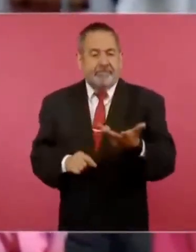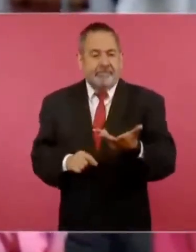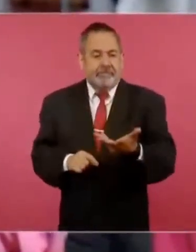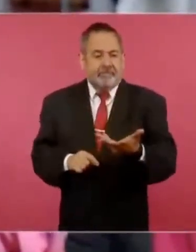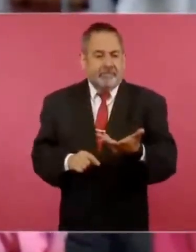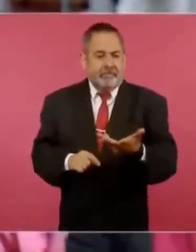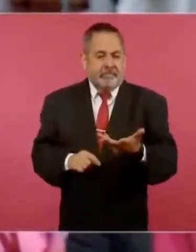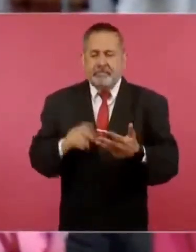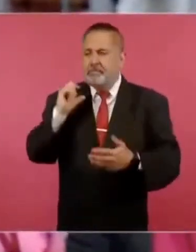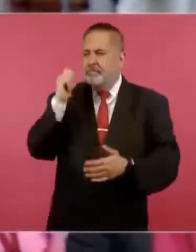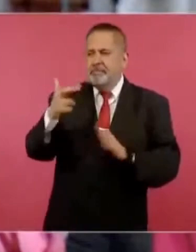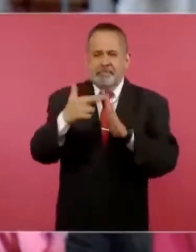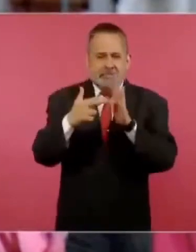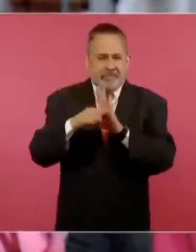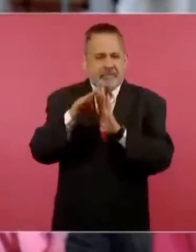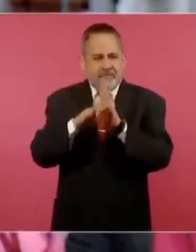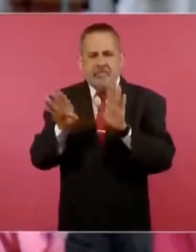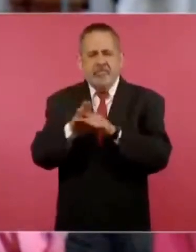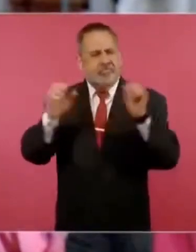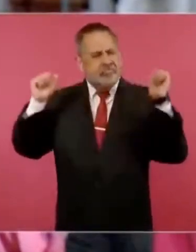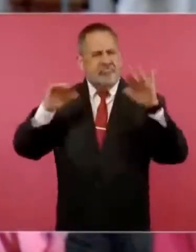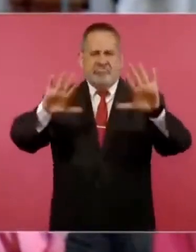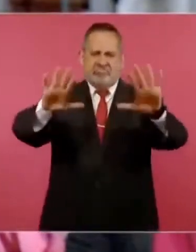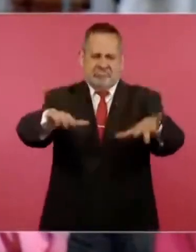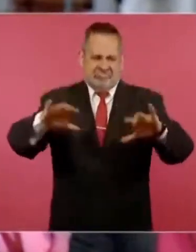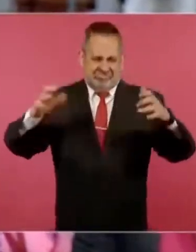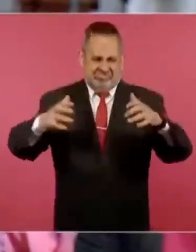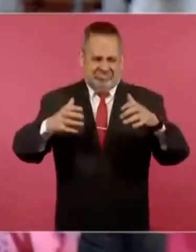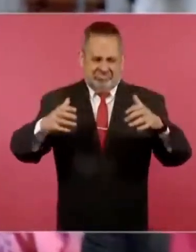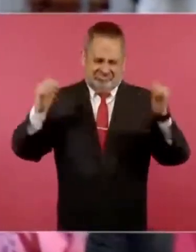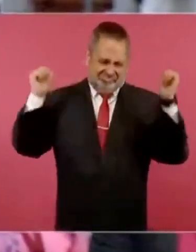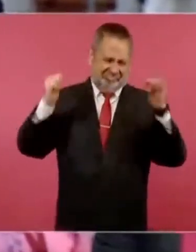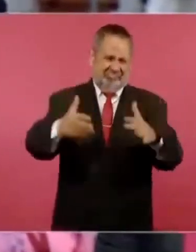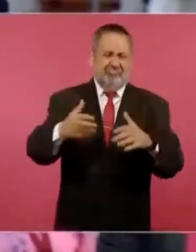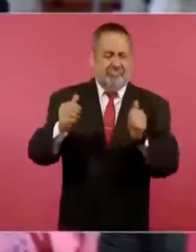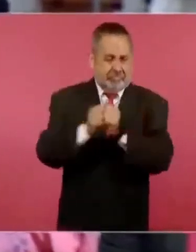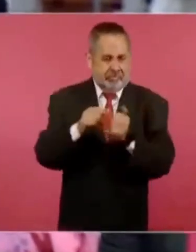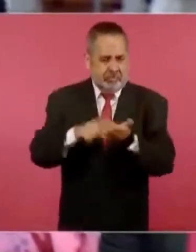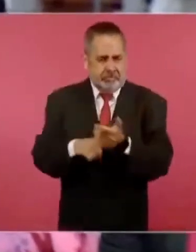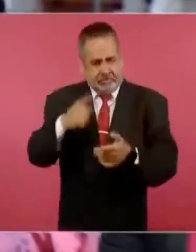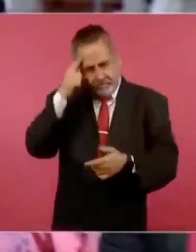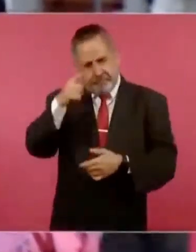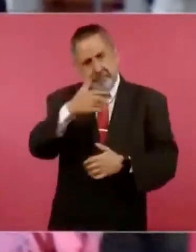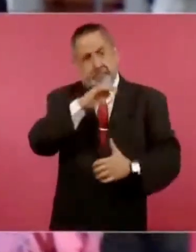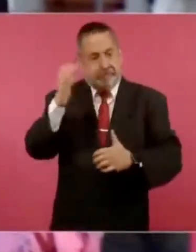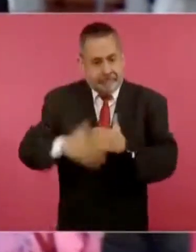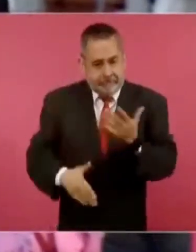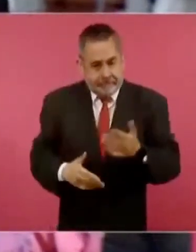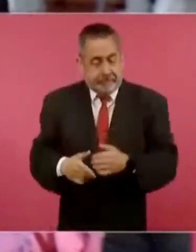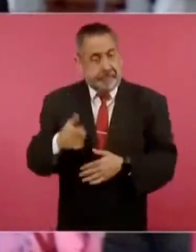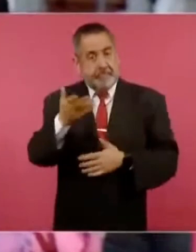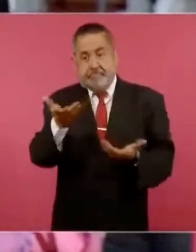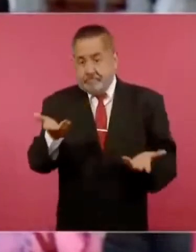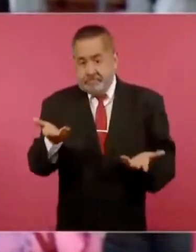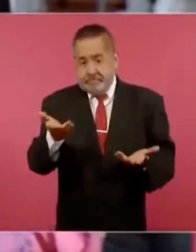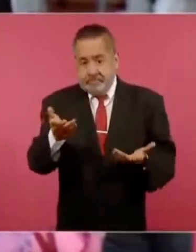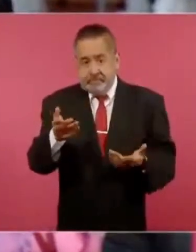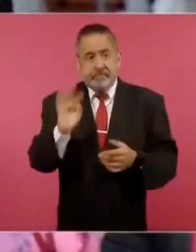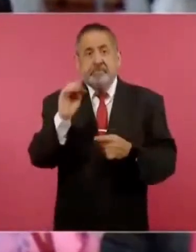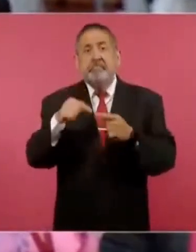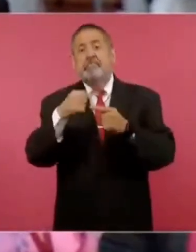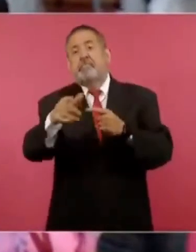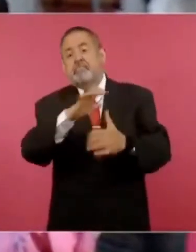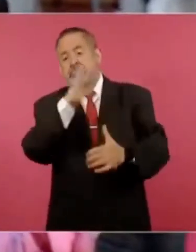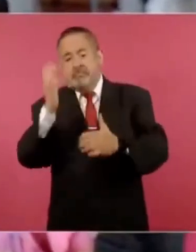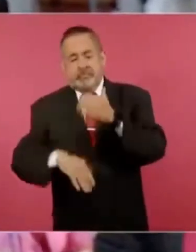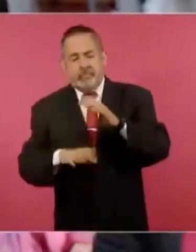algún protocolo o un acto cívico ciudadano democrático si es que ese proceso histórico tiene que concluir? ¿O